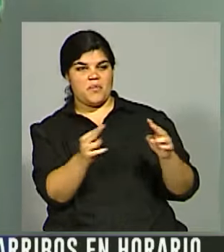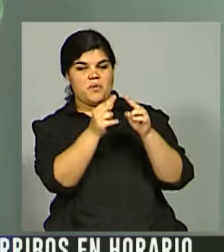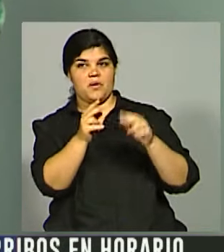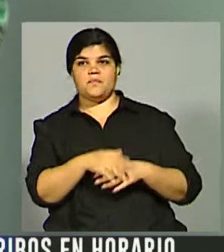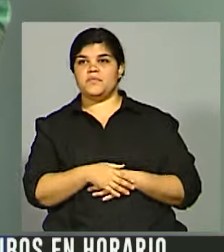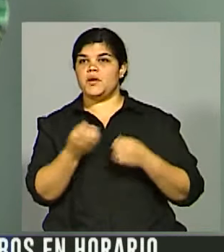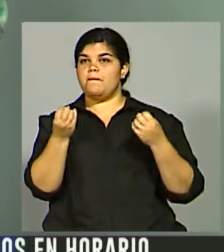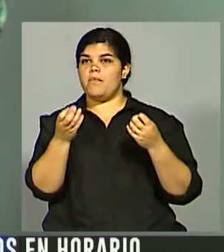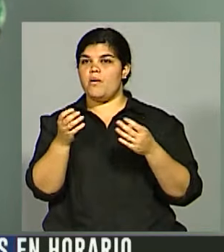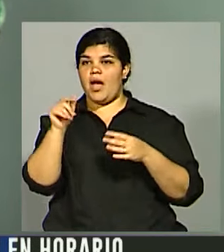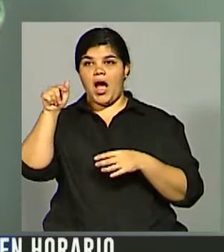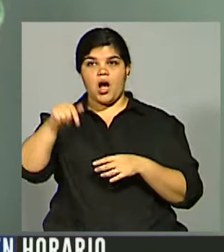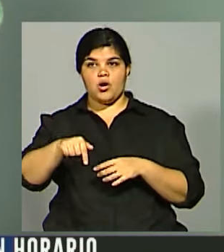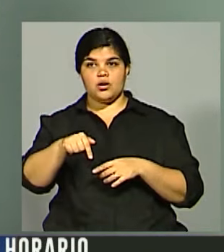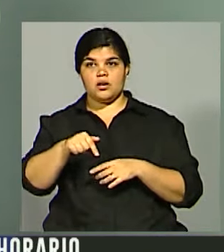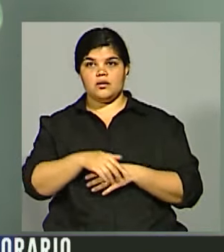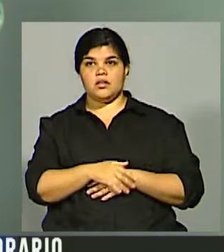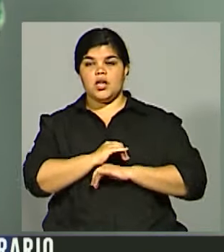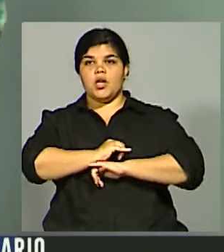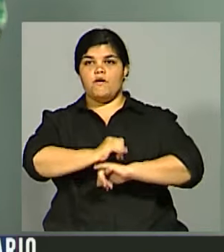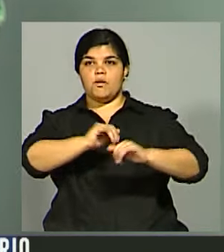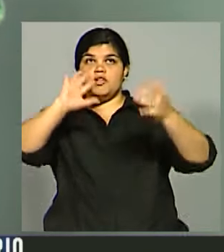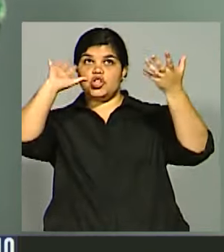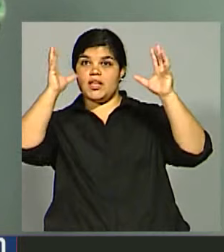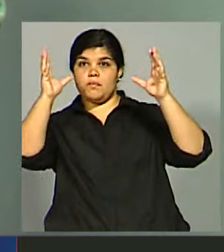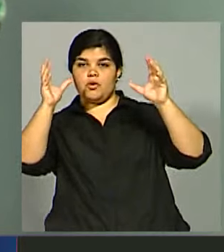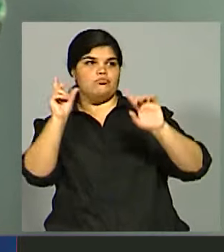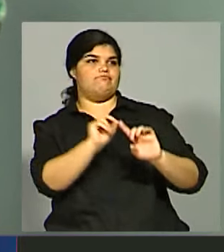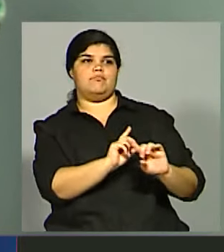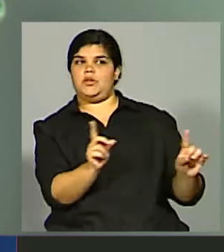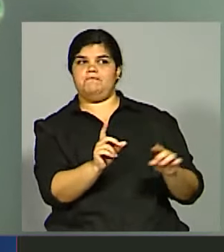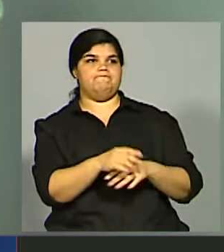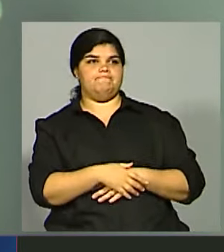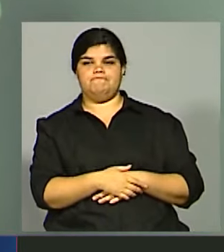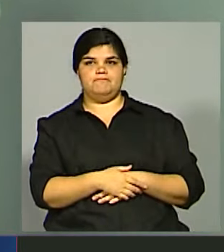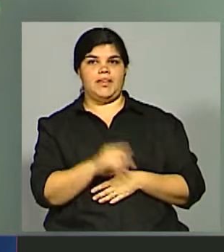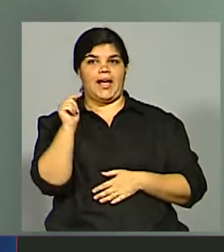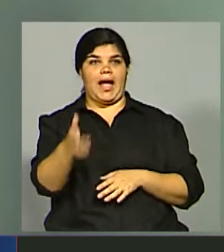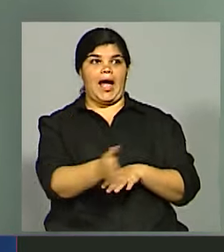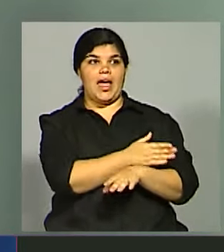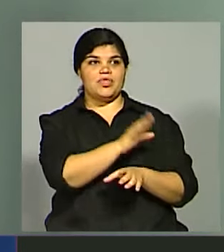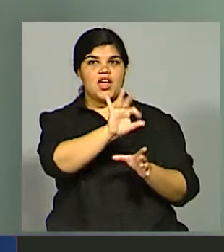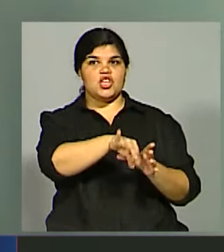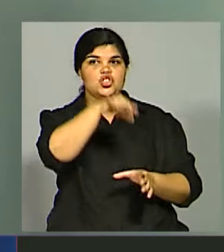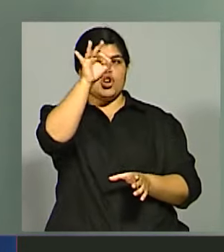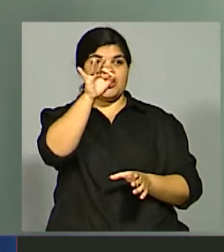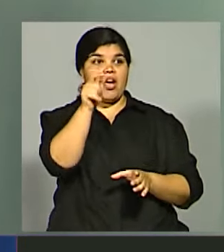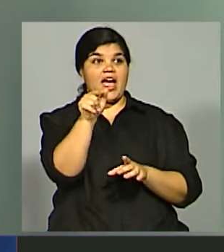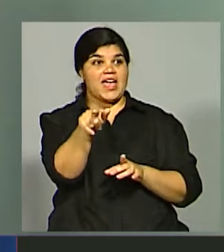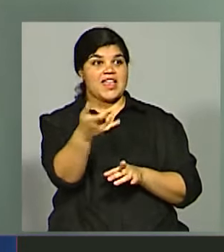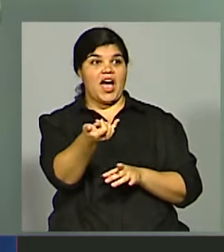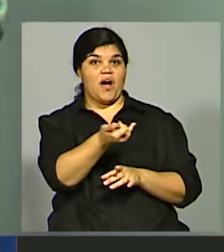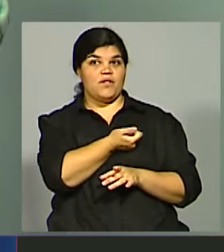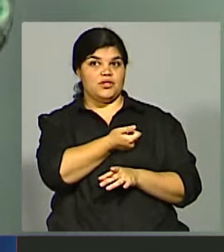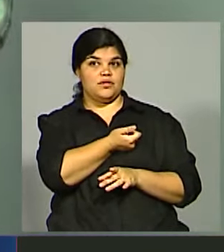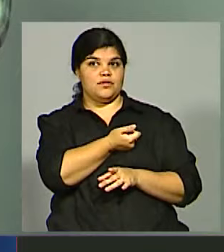gracias. Nosotros bien. Tenemos que ir a la información del tiempo. No, antes de eso, acordate que tenemos sorteo. Porque Camila cierto, lo anunció. Camila. Que